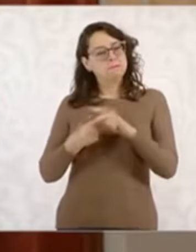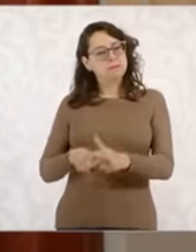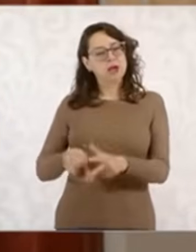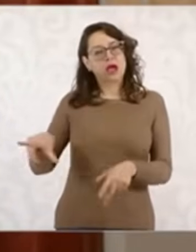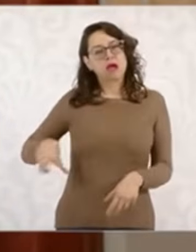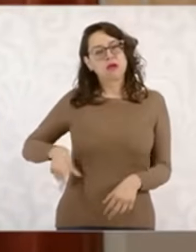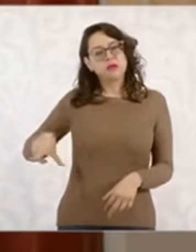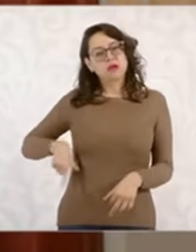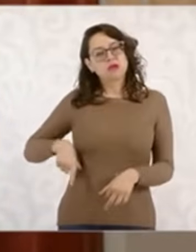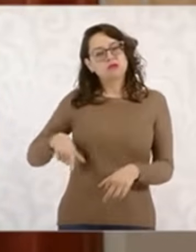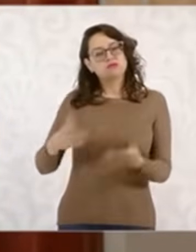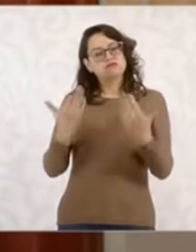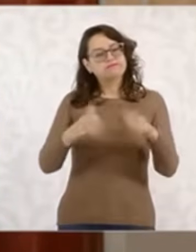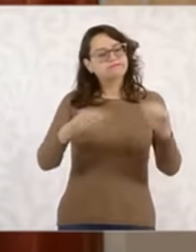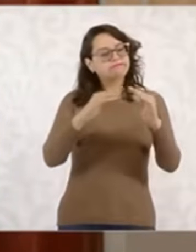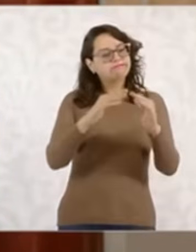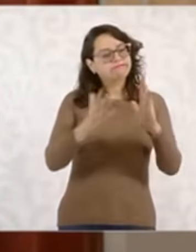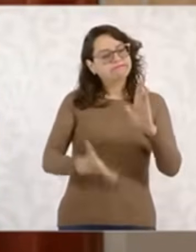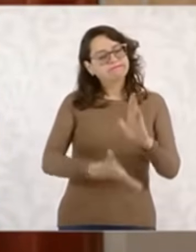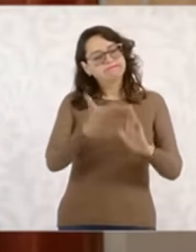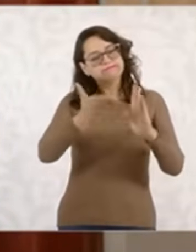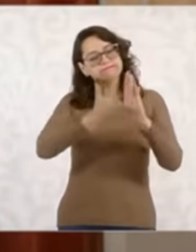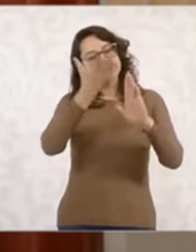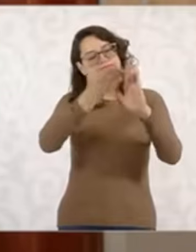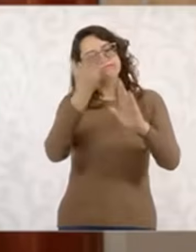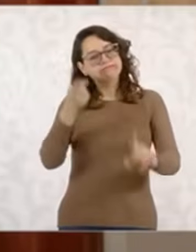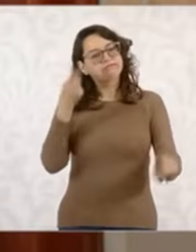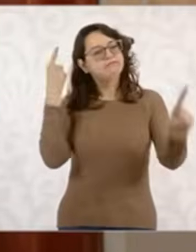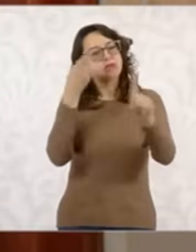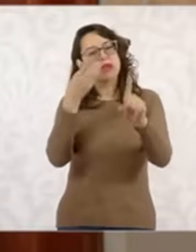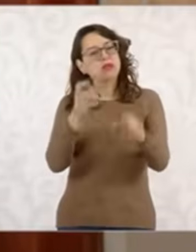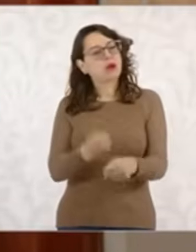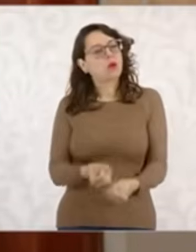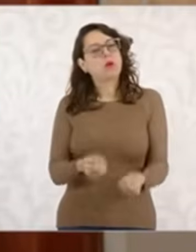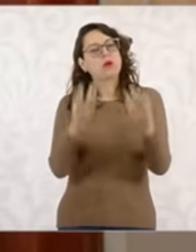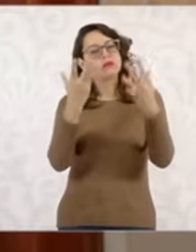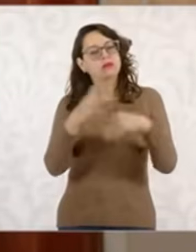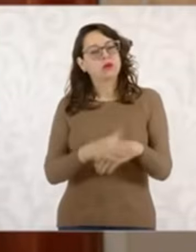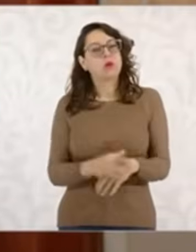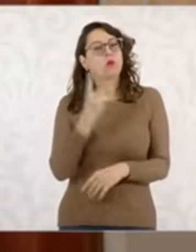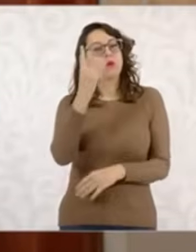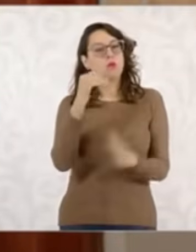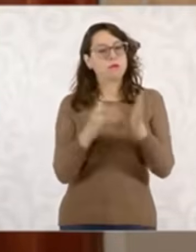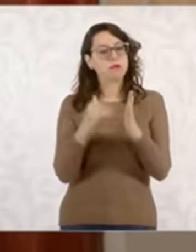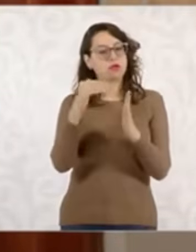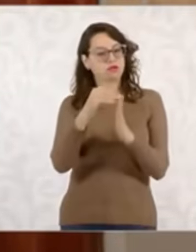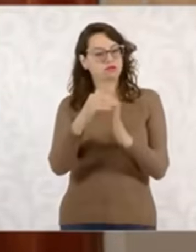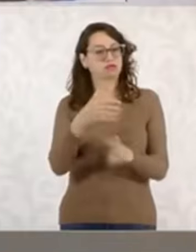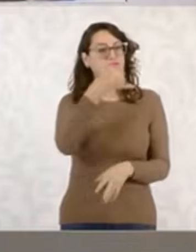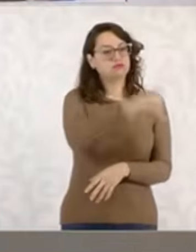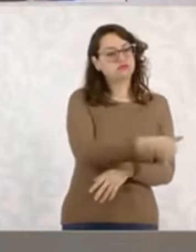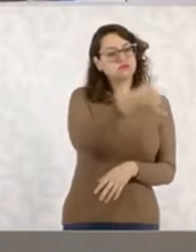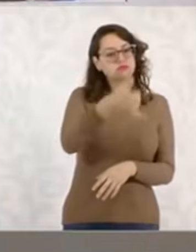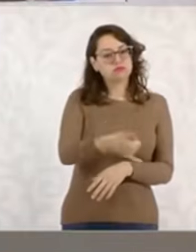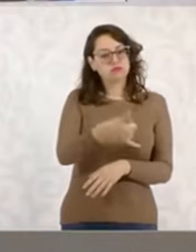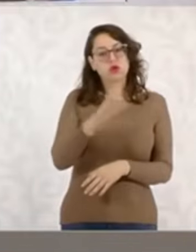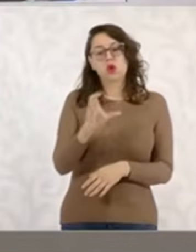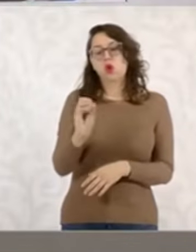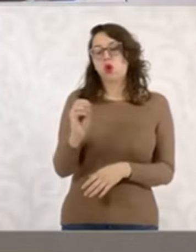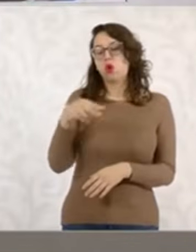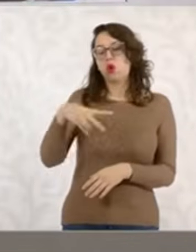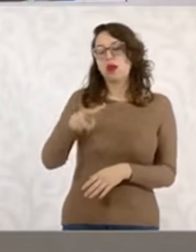nuevas a través de, básicamente, de Infonavit y CONAVI, la Comisión Nacional de